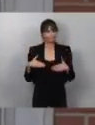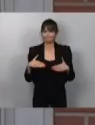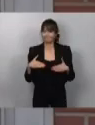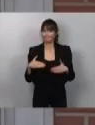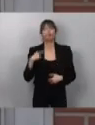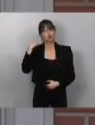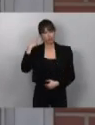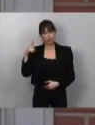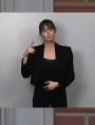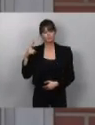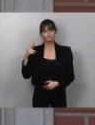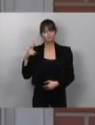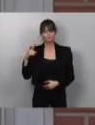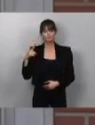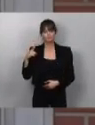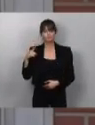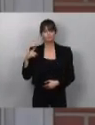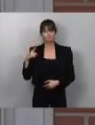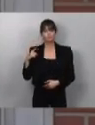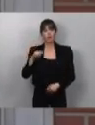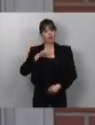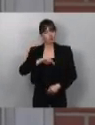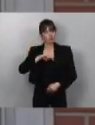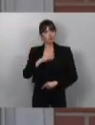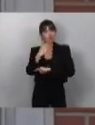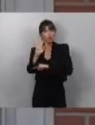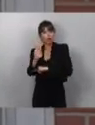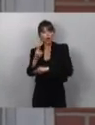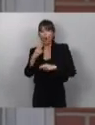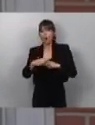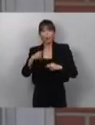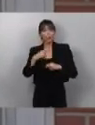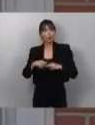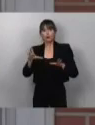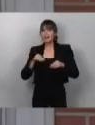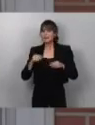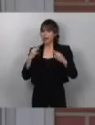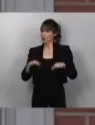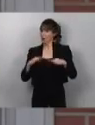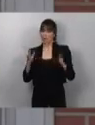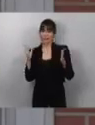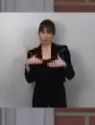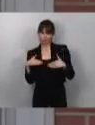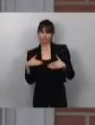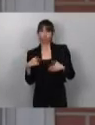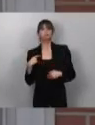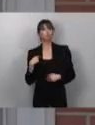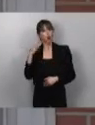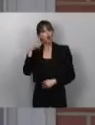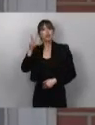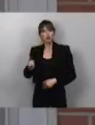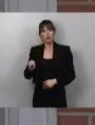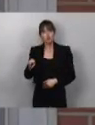fangar creéis que se va a servir va a haber algún cambio en esta en estos modos opur hacer política